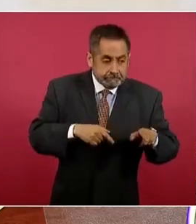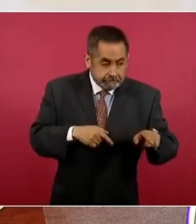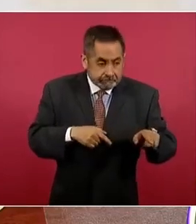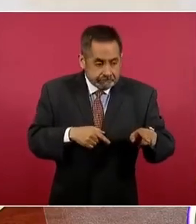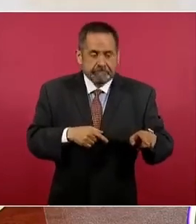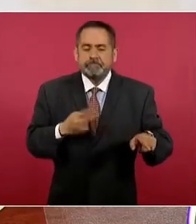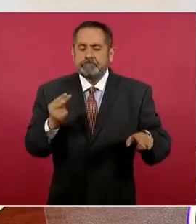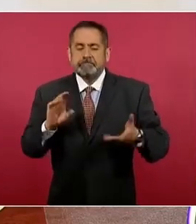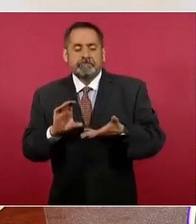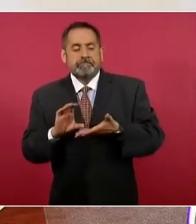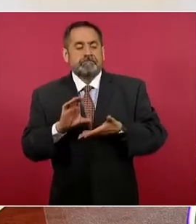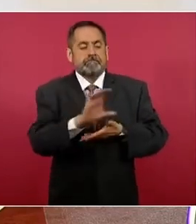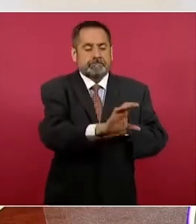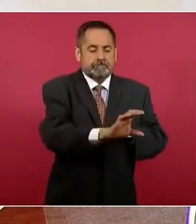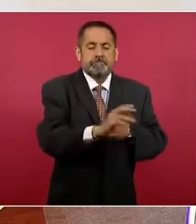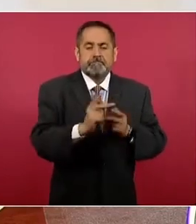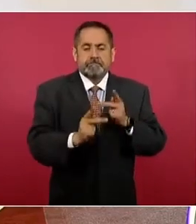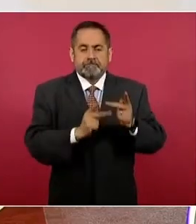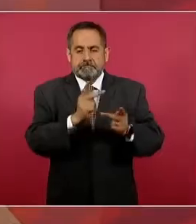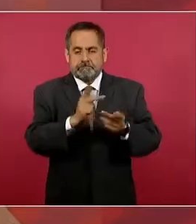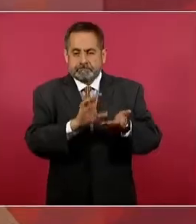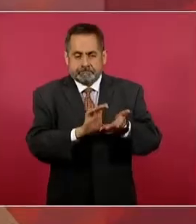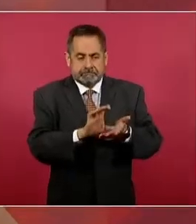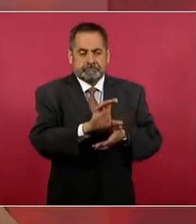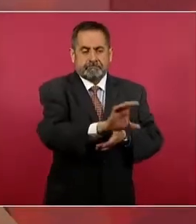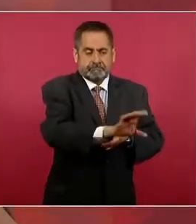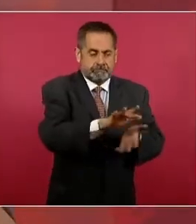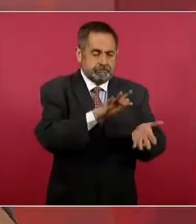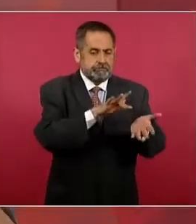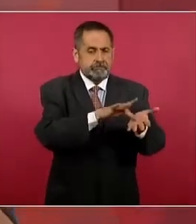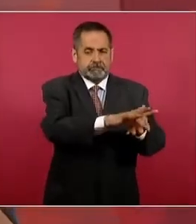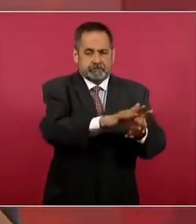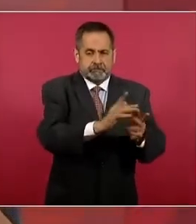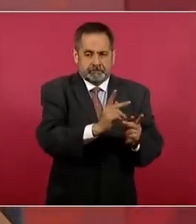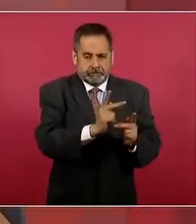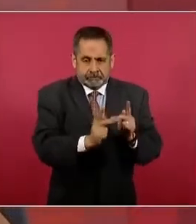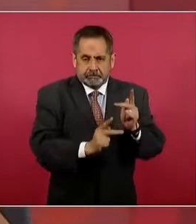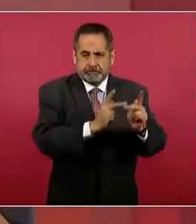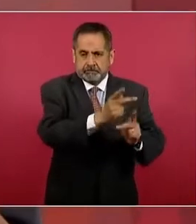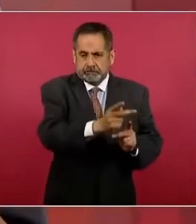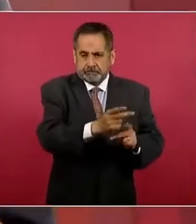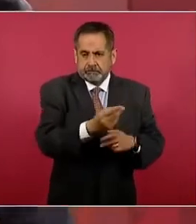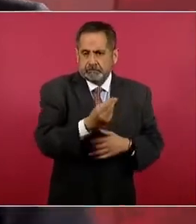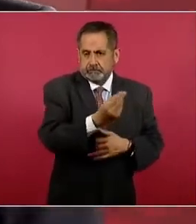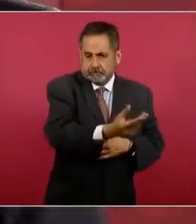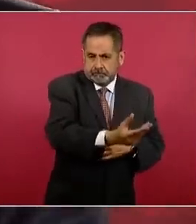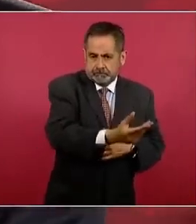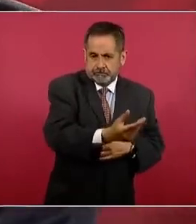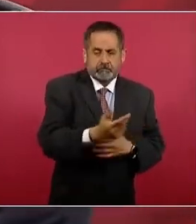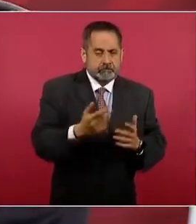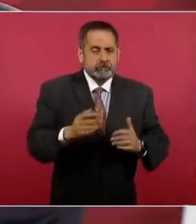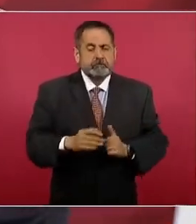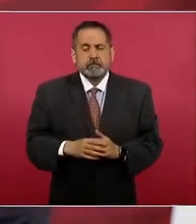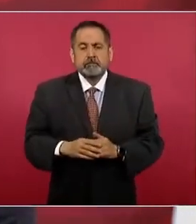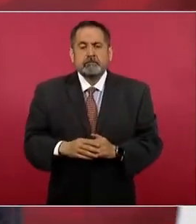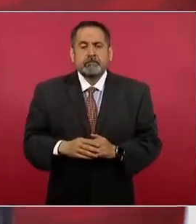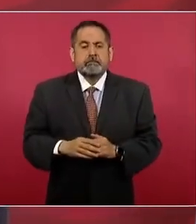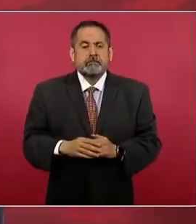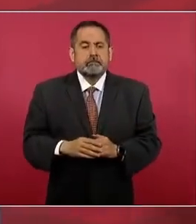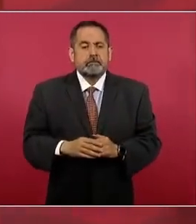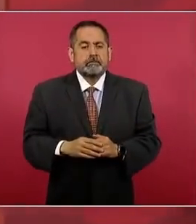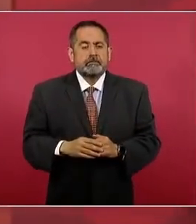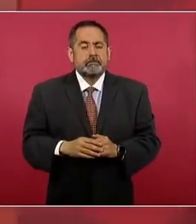dio el apoyo, los créditos. Algunos